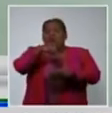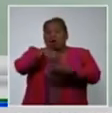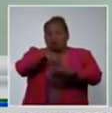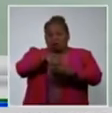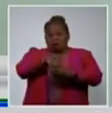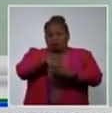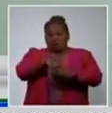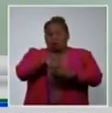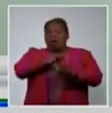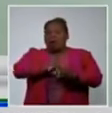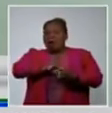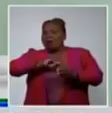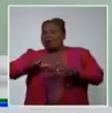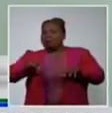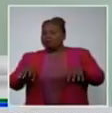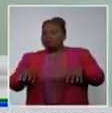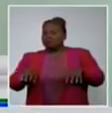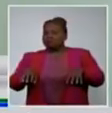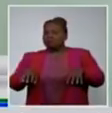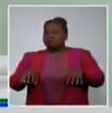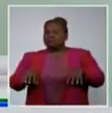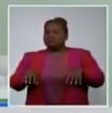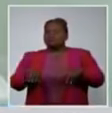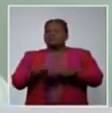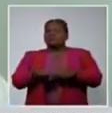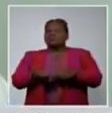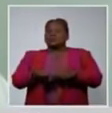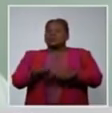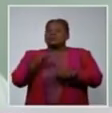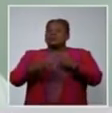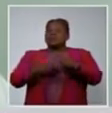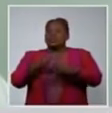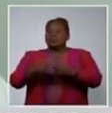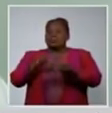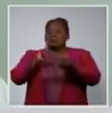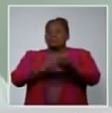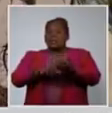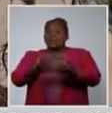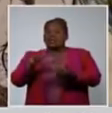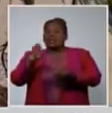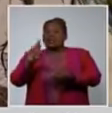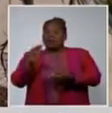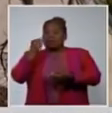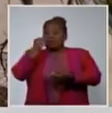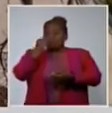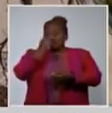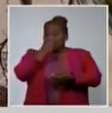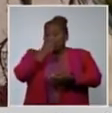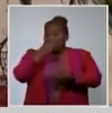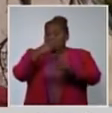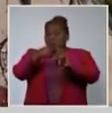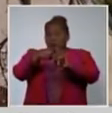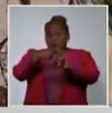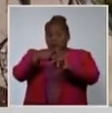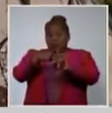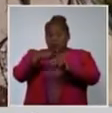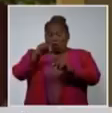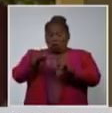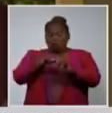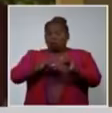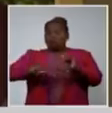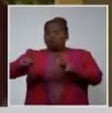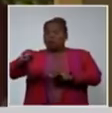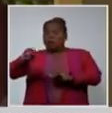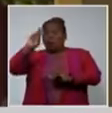sospechosos de kobe de alto río al cual se le realiza un pce recuerda a positivo estado de cumplir un tratamiento con